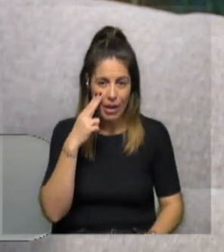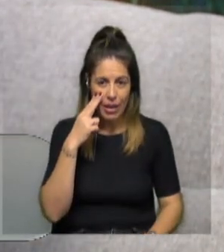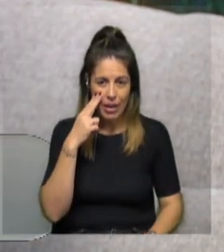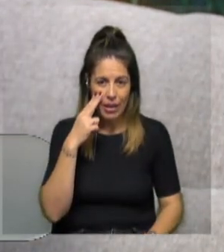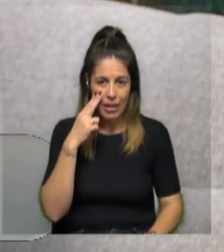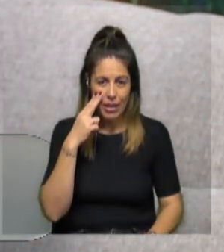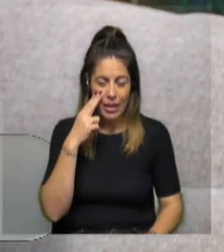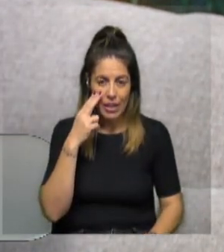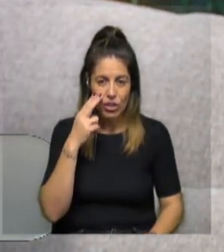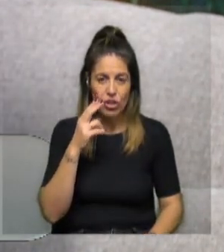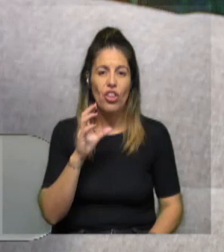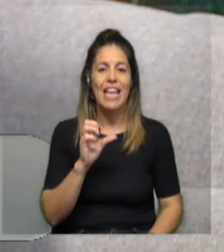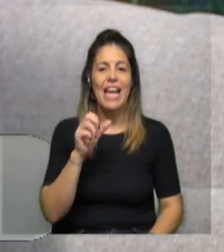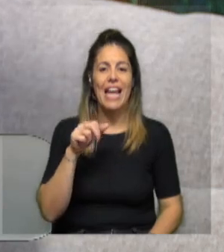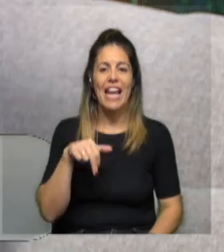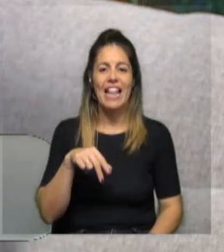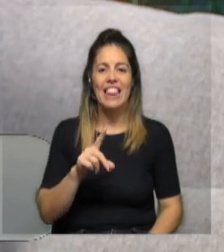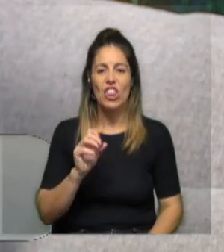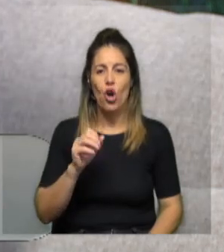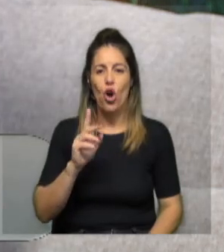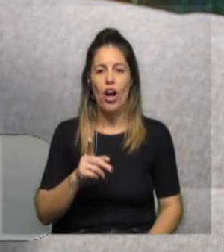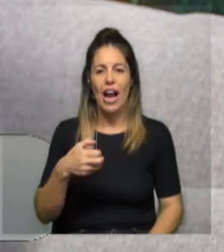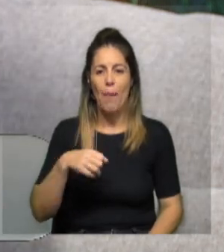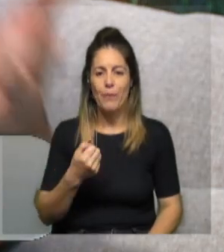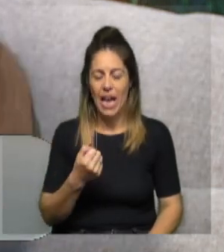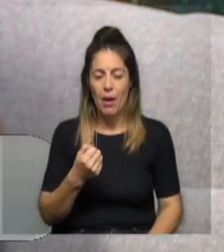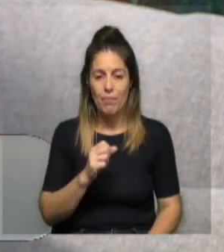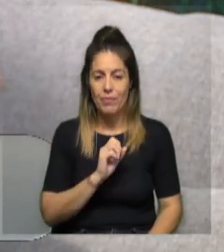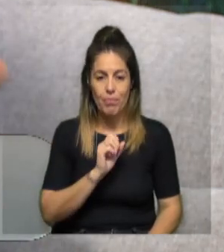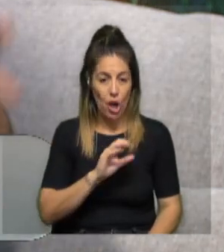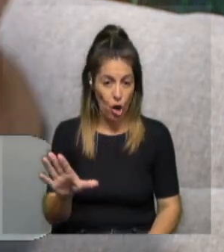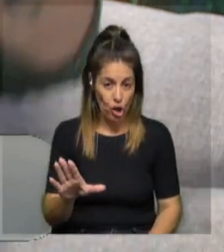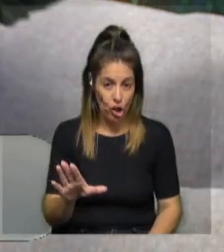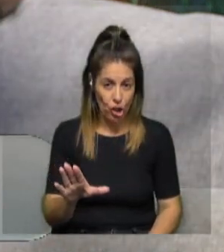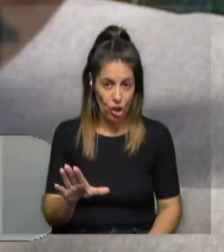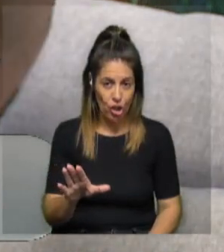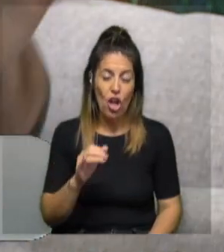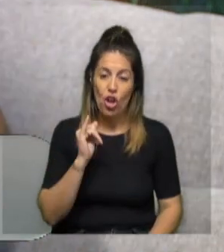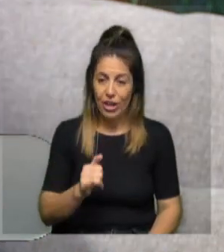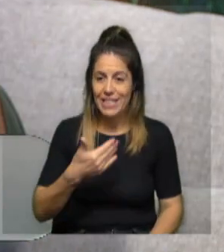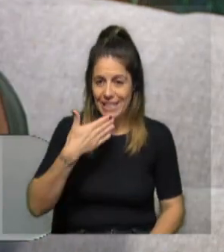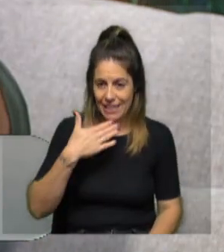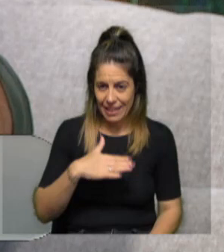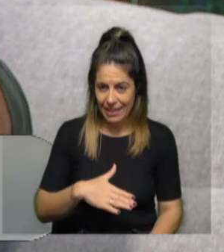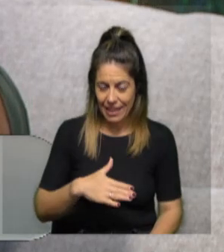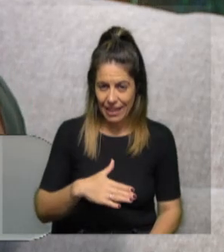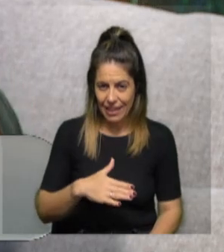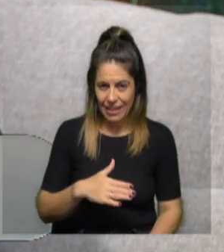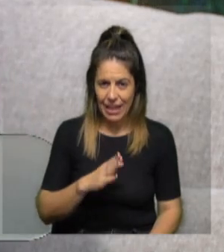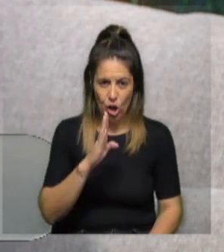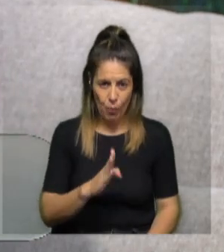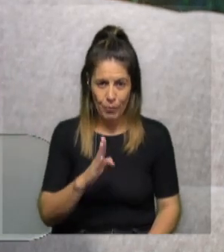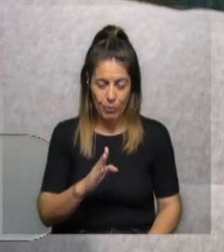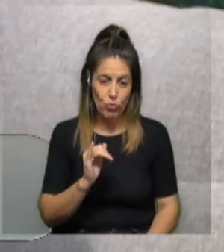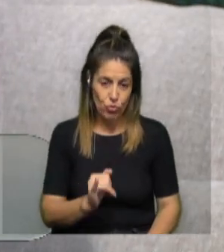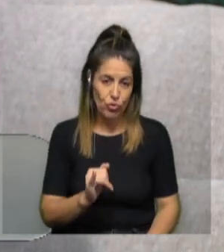ni que hablar. Porque en realidad se siguen cruzando en las mismas. Entonces, lo que sí tenemos que entender es que sí, los pitbulls, pero hay que